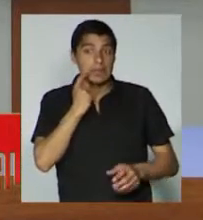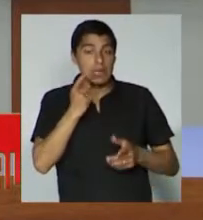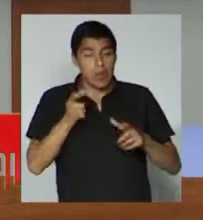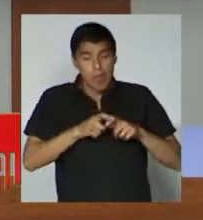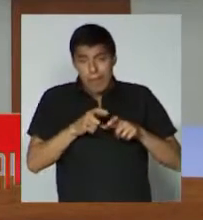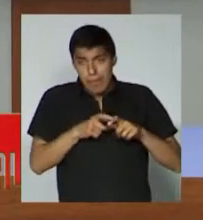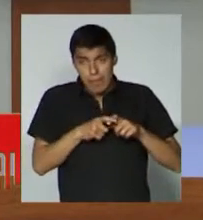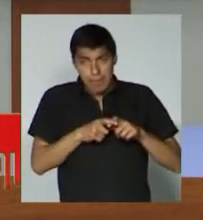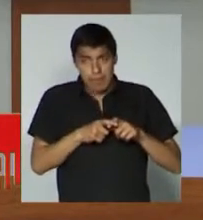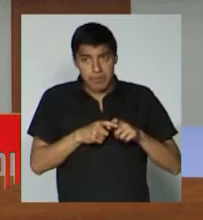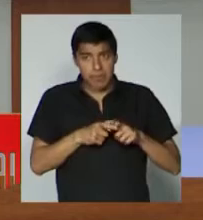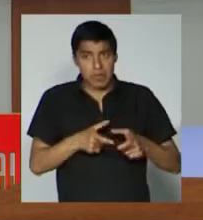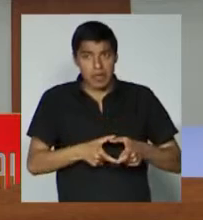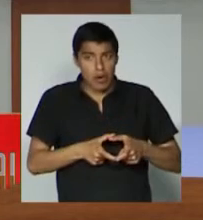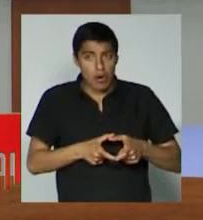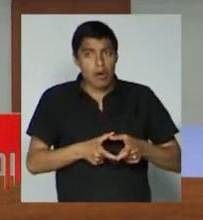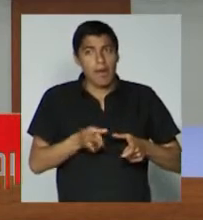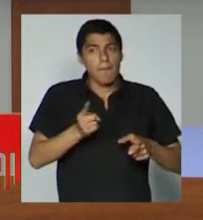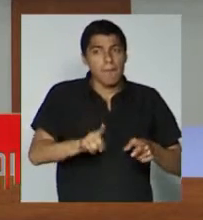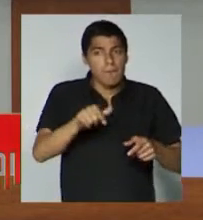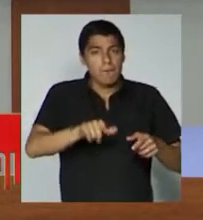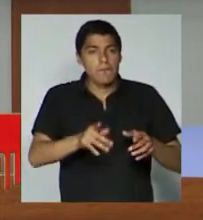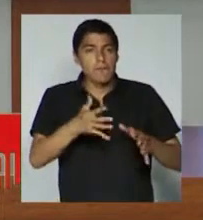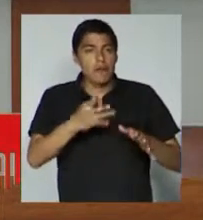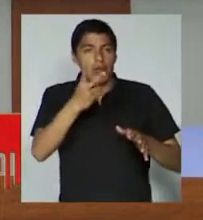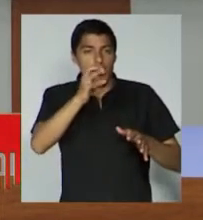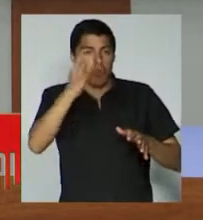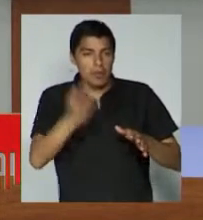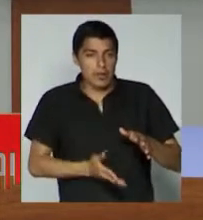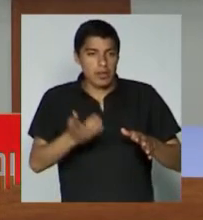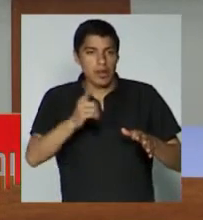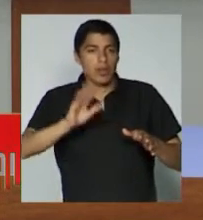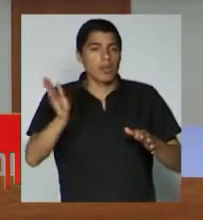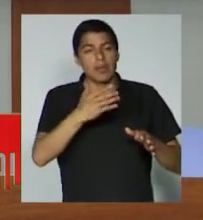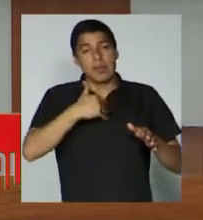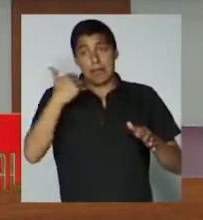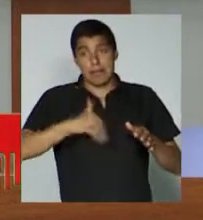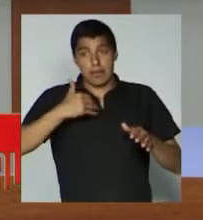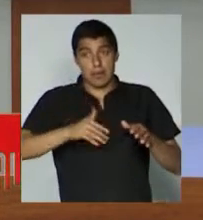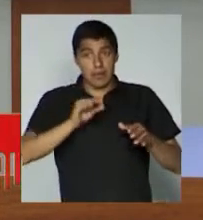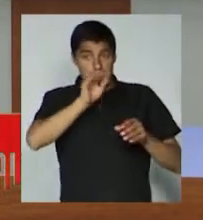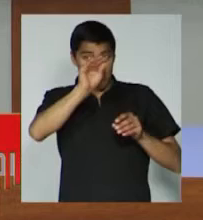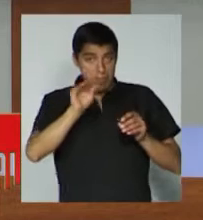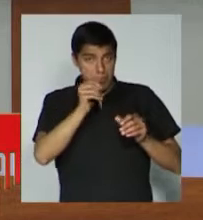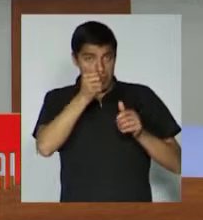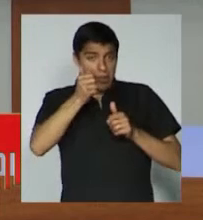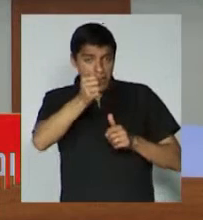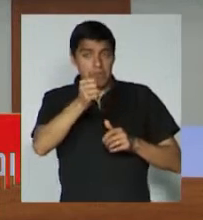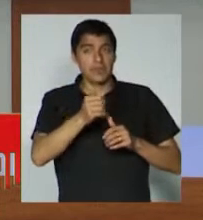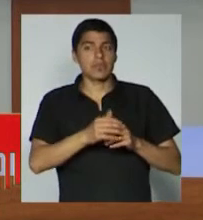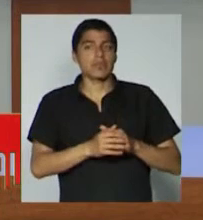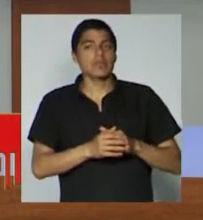pero a ver, que están porque es menos de un 2%, pero está en toda la nación. ¿Para dónde se inclinaría?